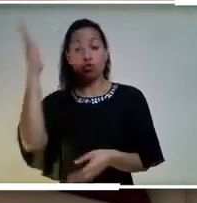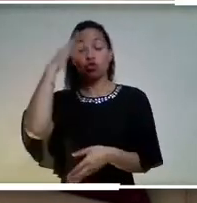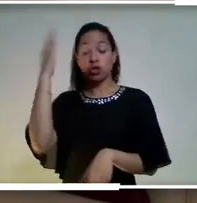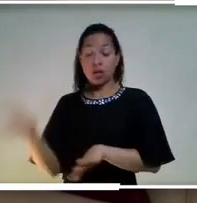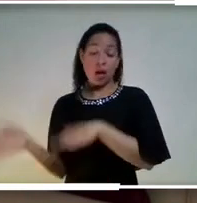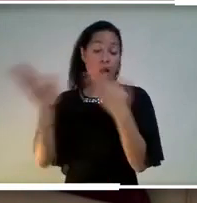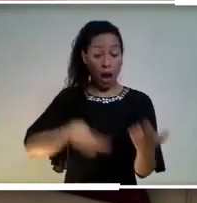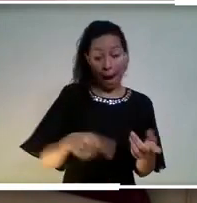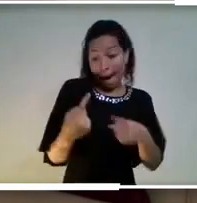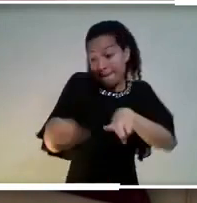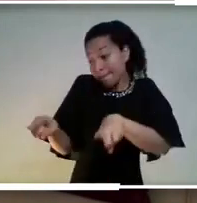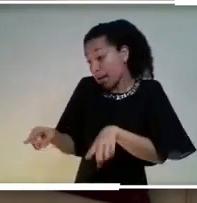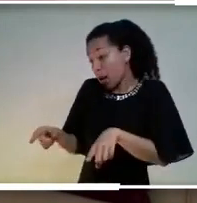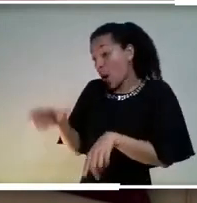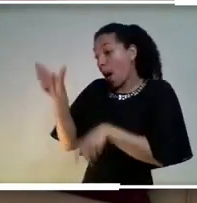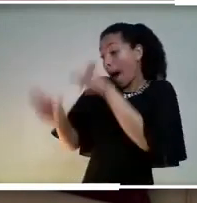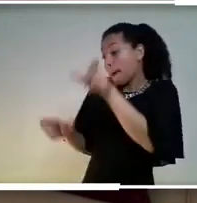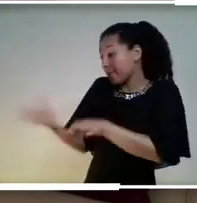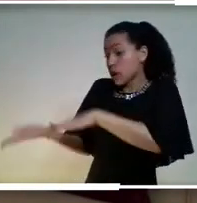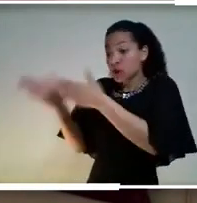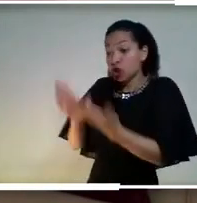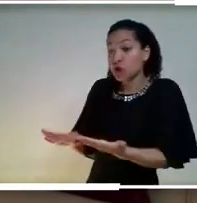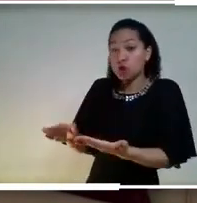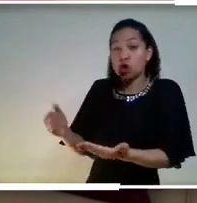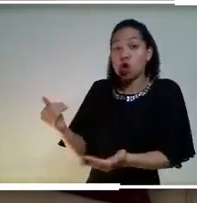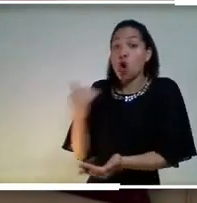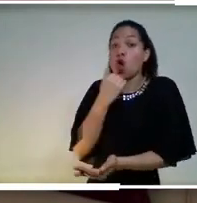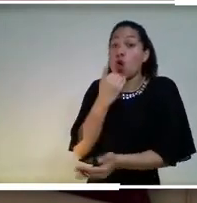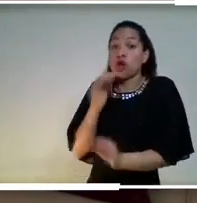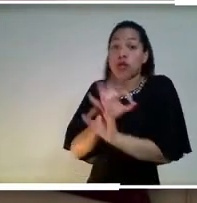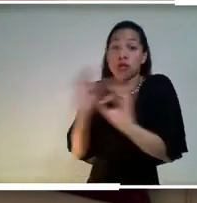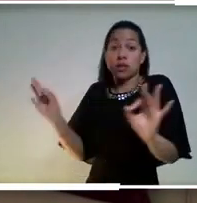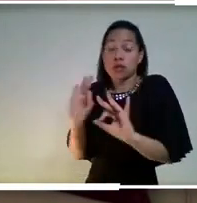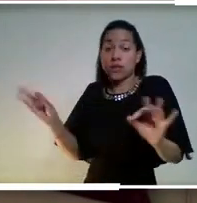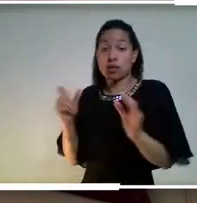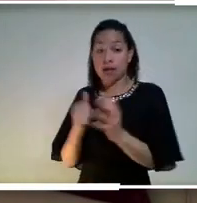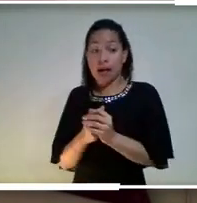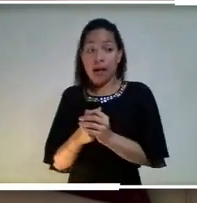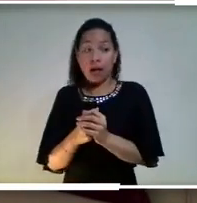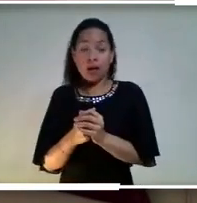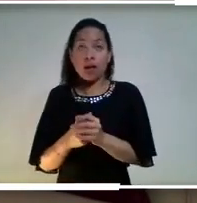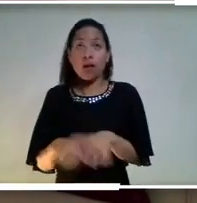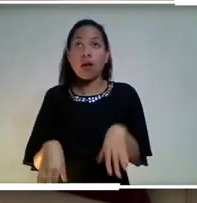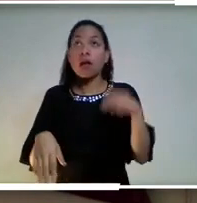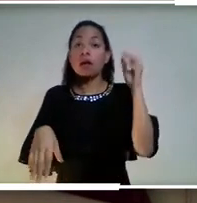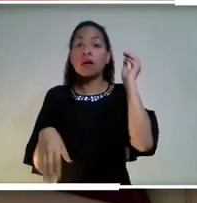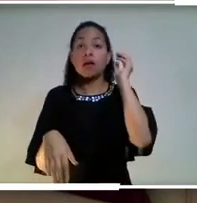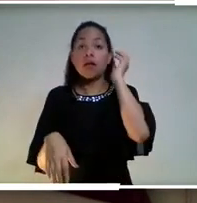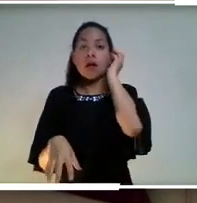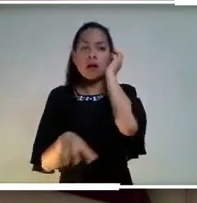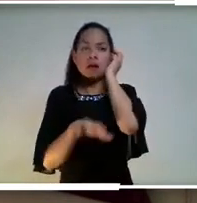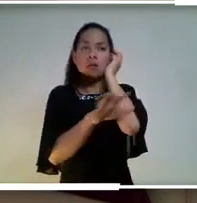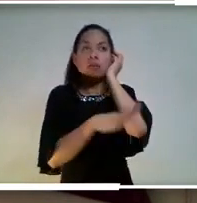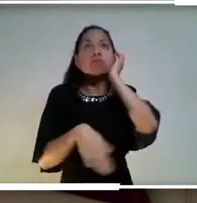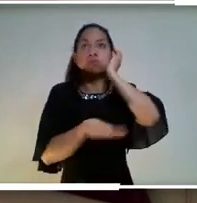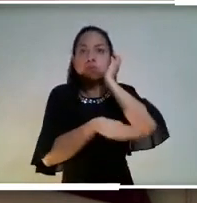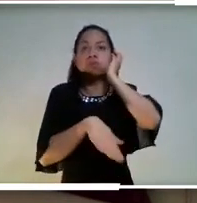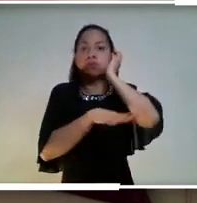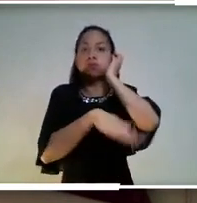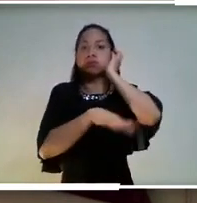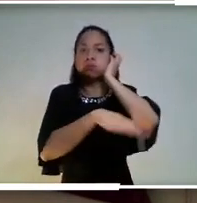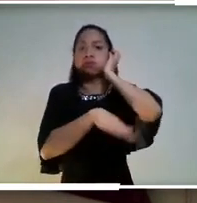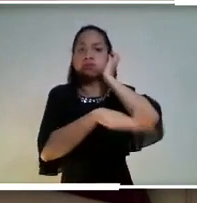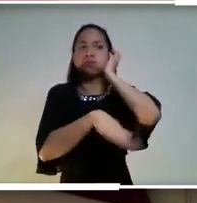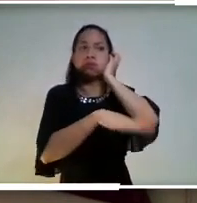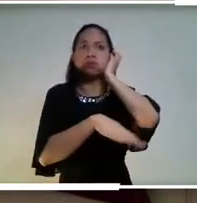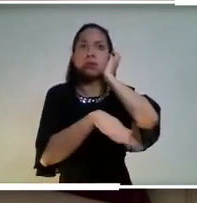saben resulta que el disco hay una pequeña ralladura y comenzó los vivos saben que han de morir pero los muertos nada saben los vivos saben